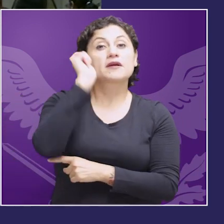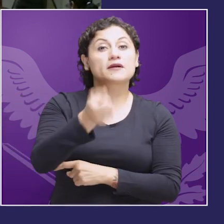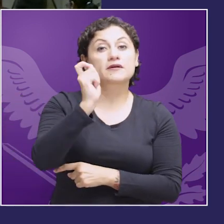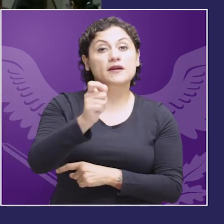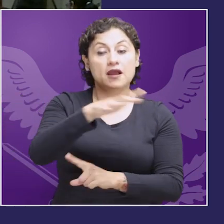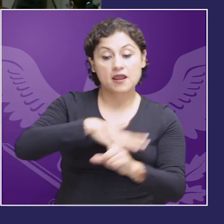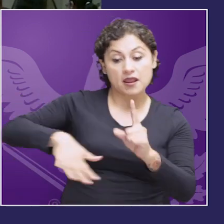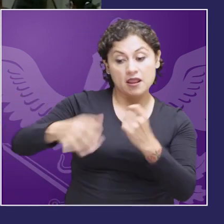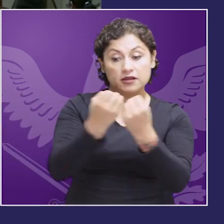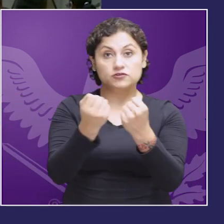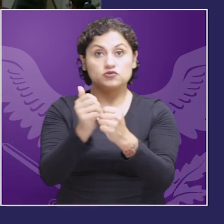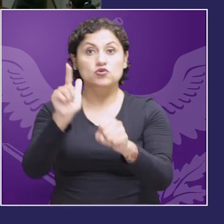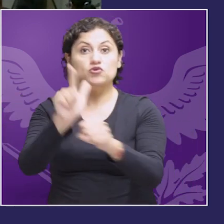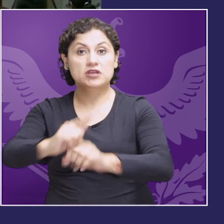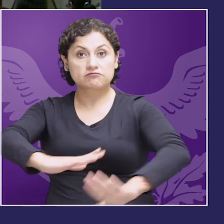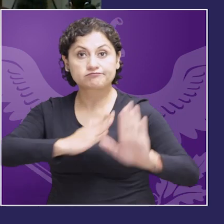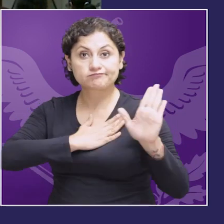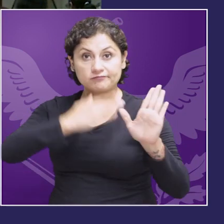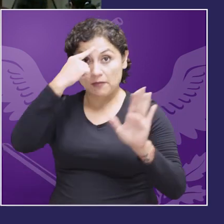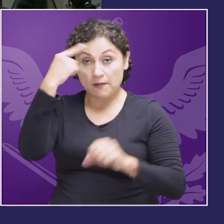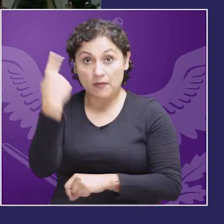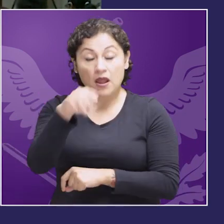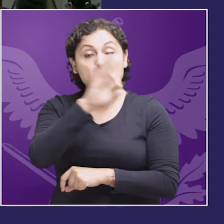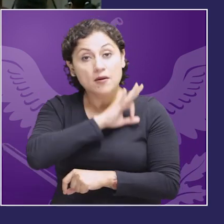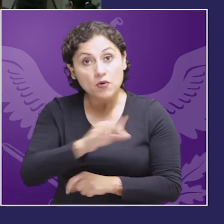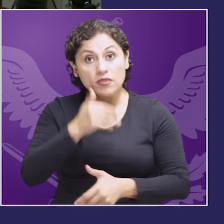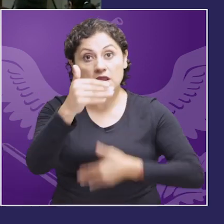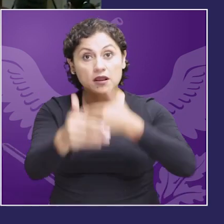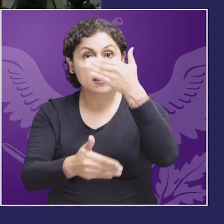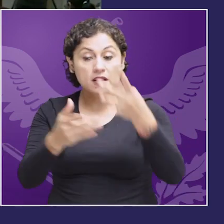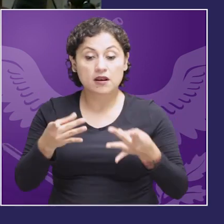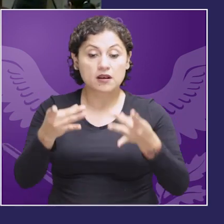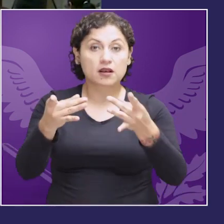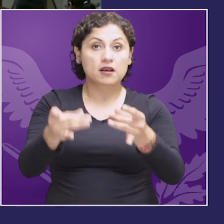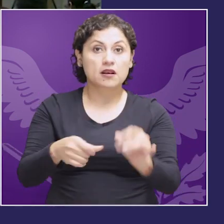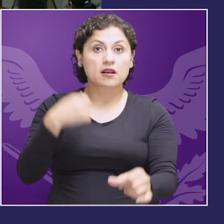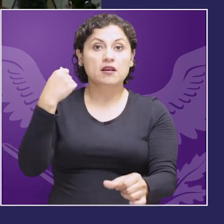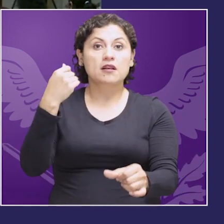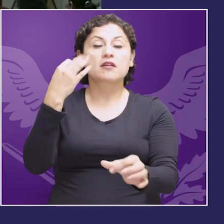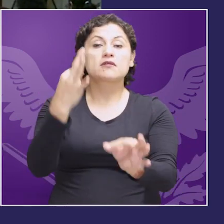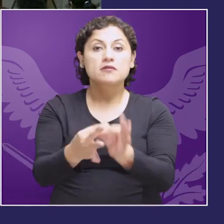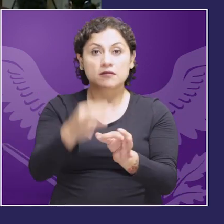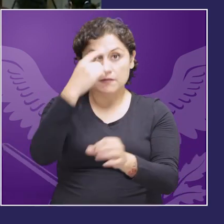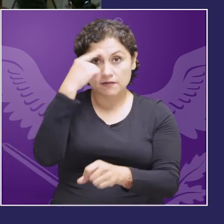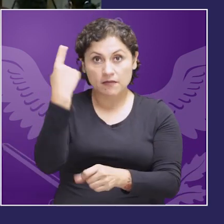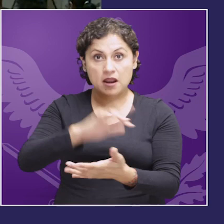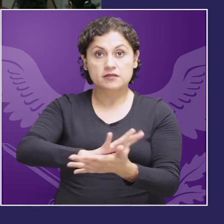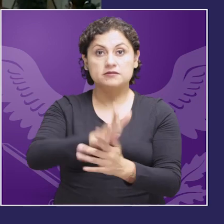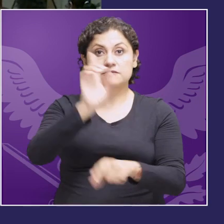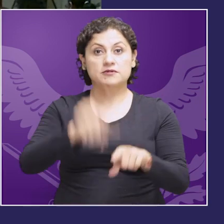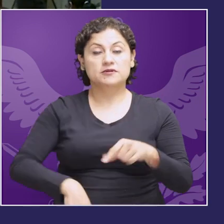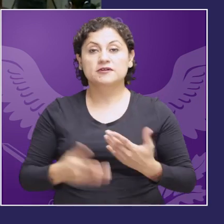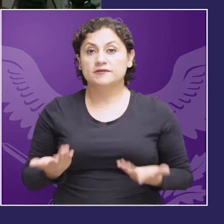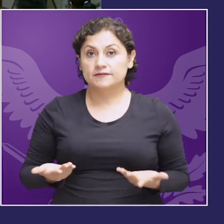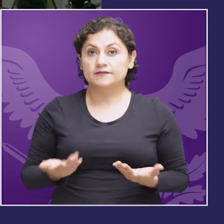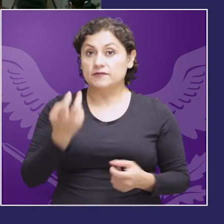múltiples compromisos internacionales adoptados por nuestros estados, sino también por la gran presión que existe desde la sociedad